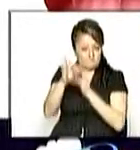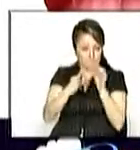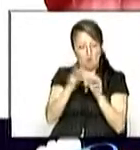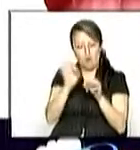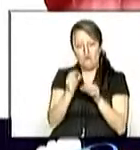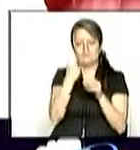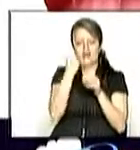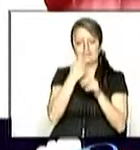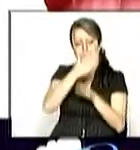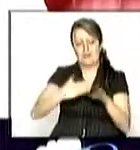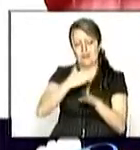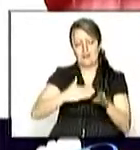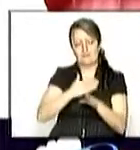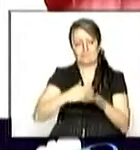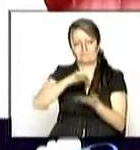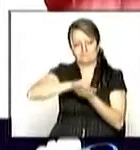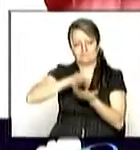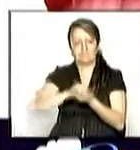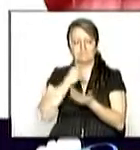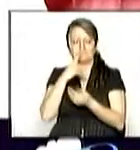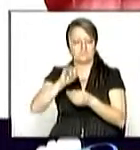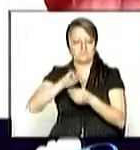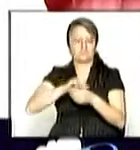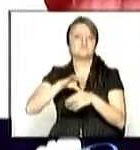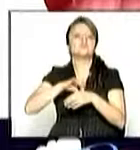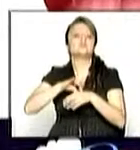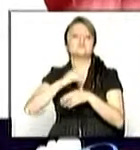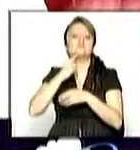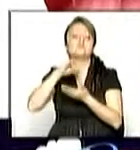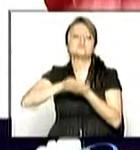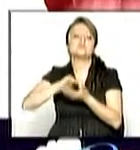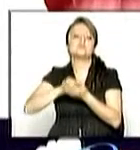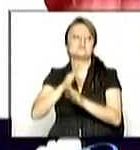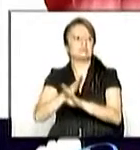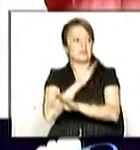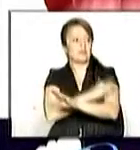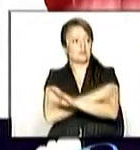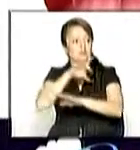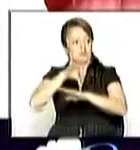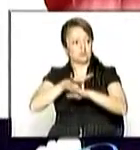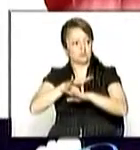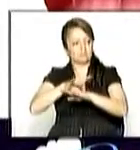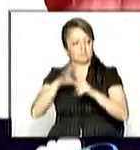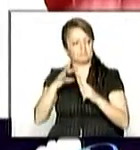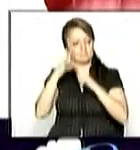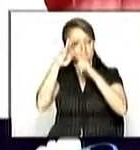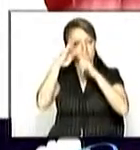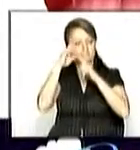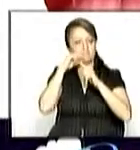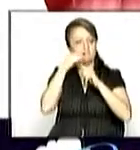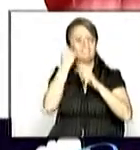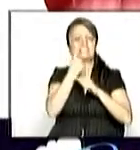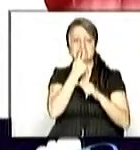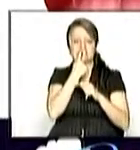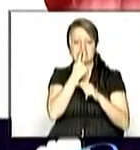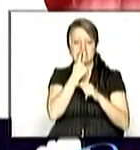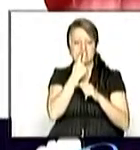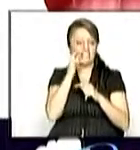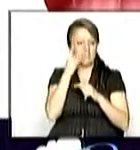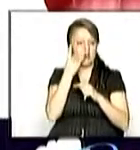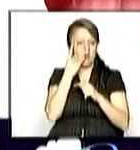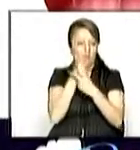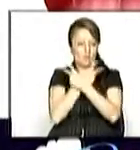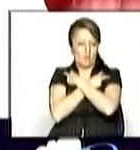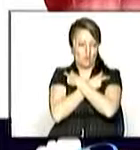del doctor del doctor Oscar, que es periodoncista, un especialista en esta área del